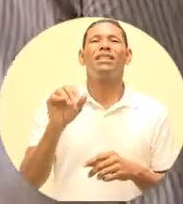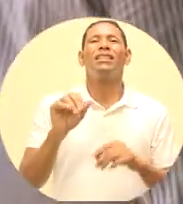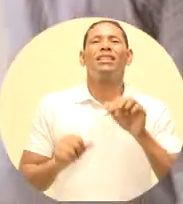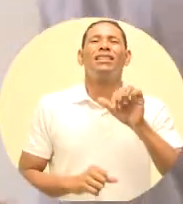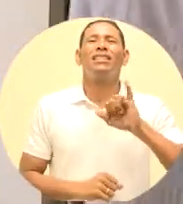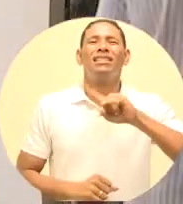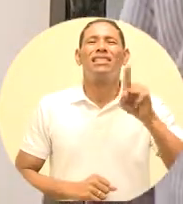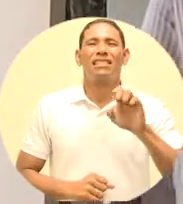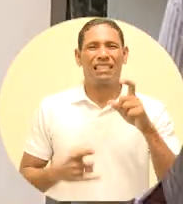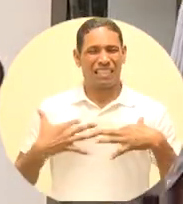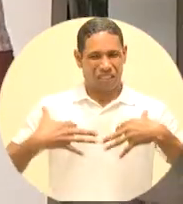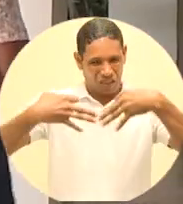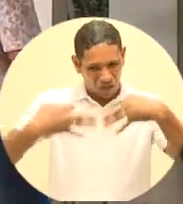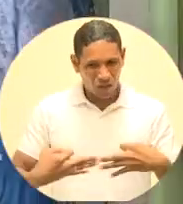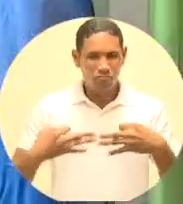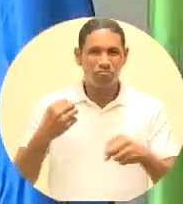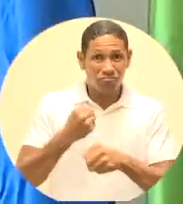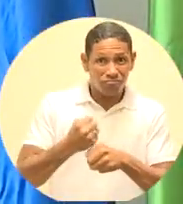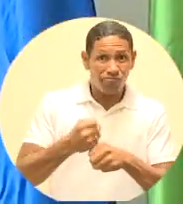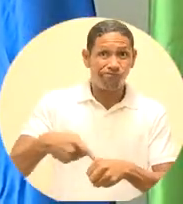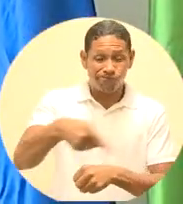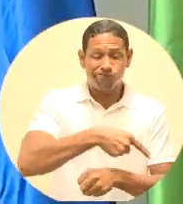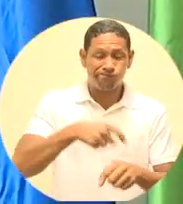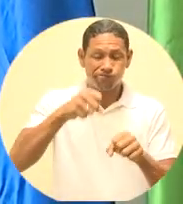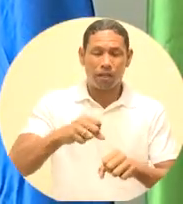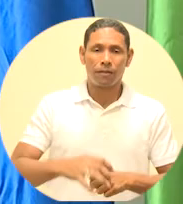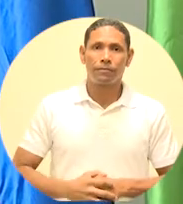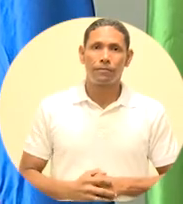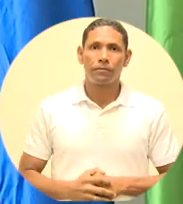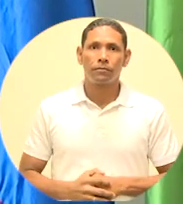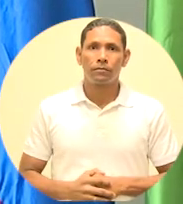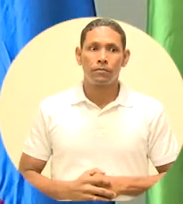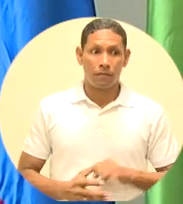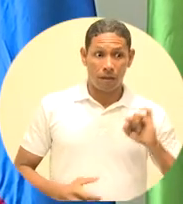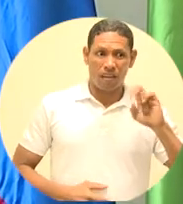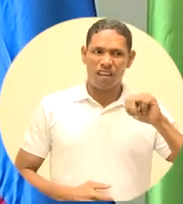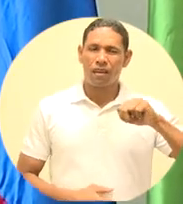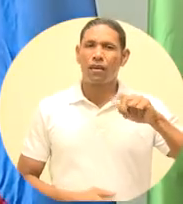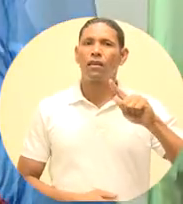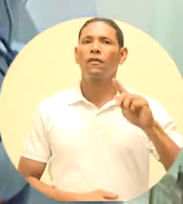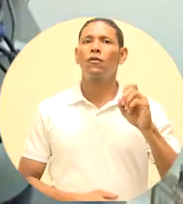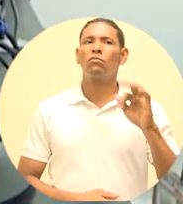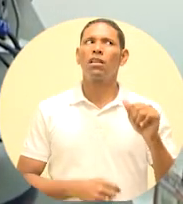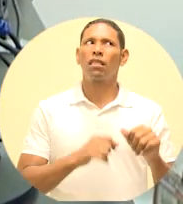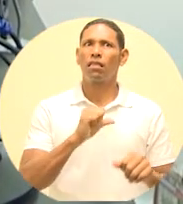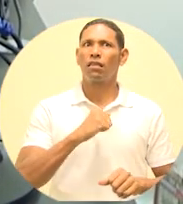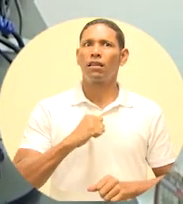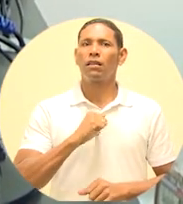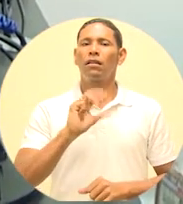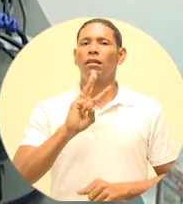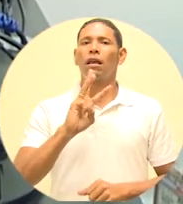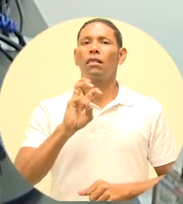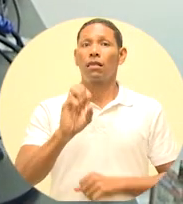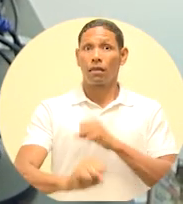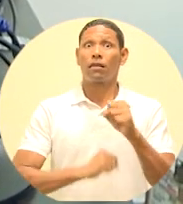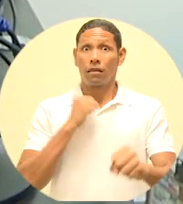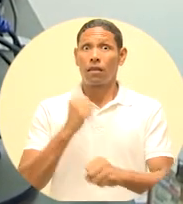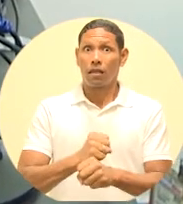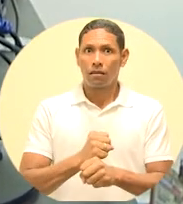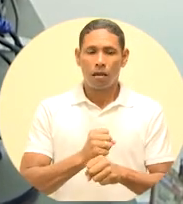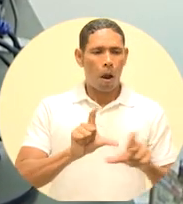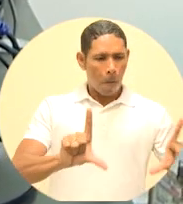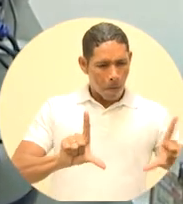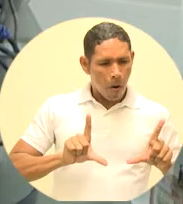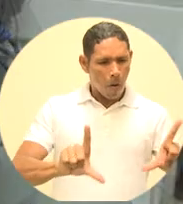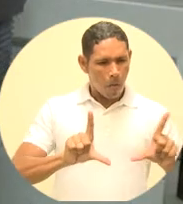Trabajo. Infotep es una institución que tiene una edad de 38 años. Ha graduado más de